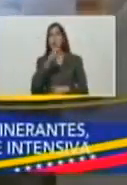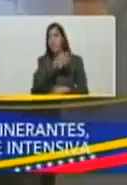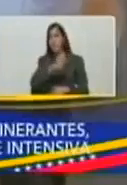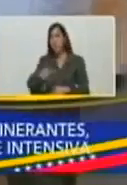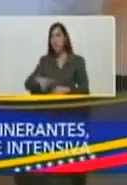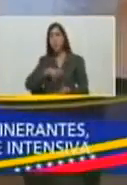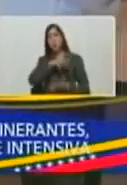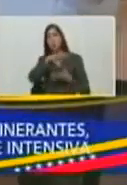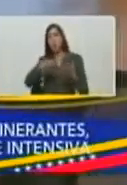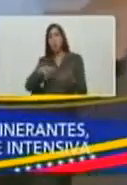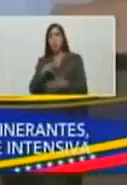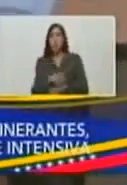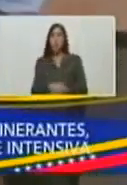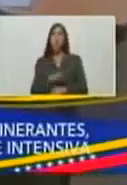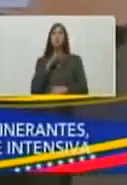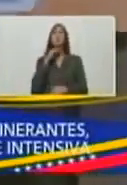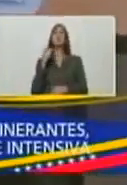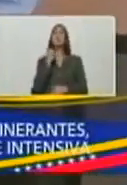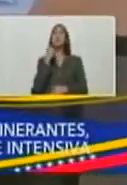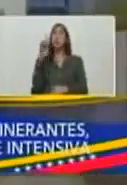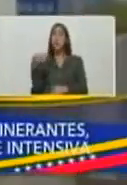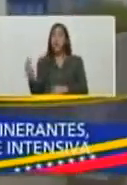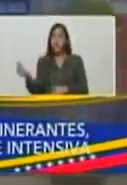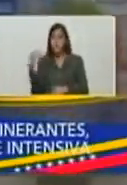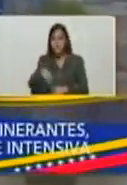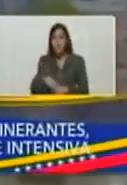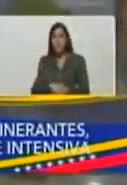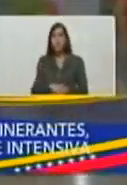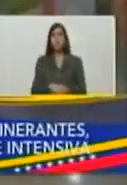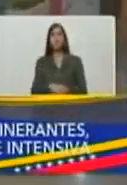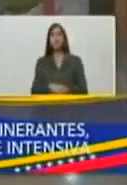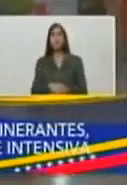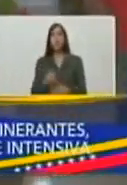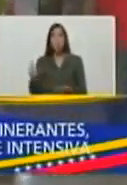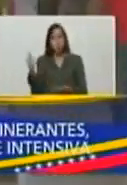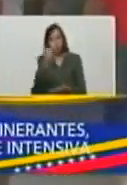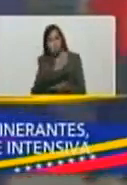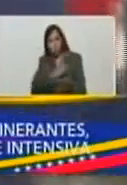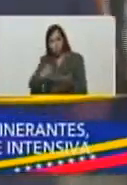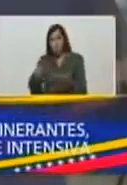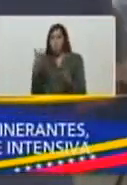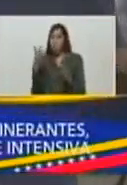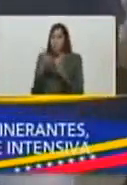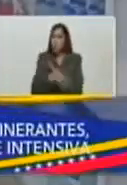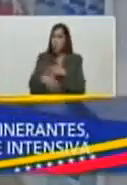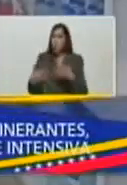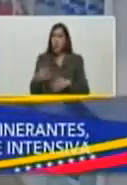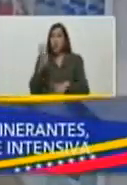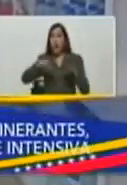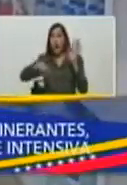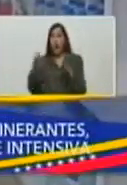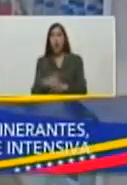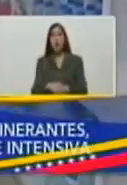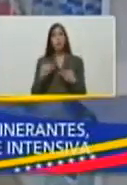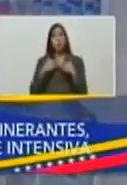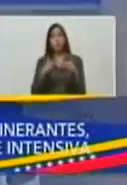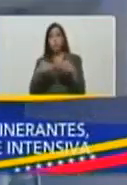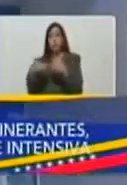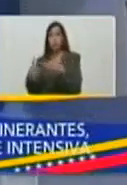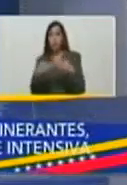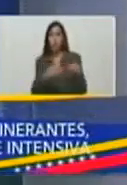base, y ahora se suma a esta nueva batalla el motor farmacéutico, con un aproximado de 14 farmacias, dentro de